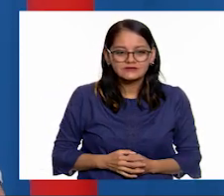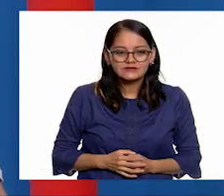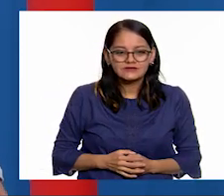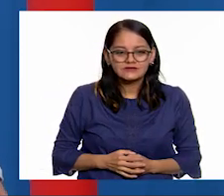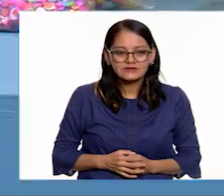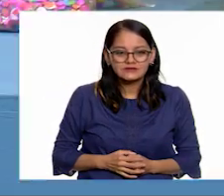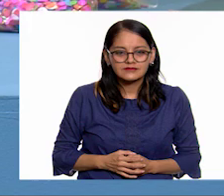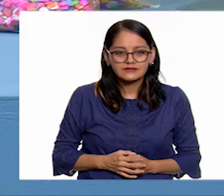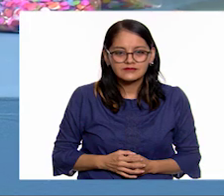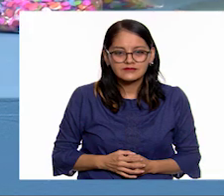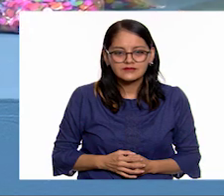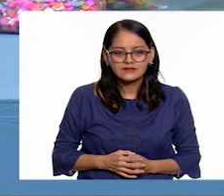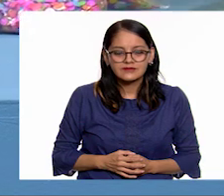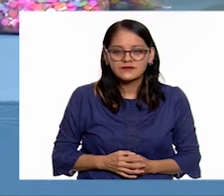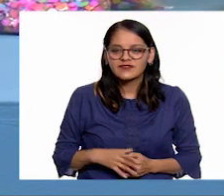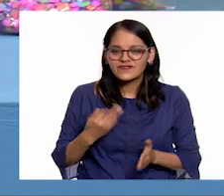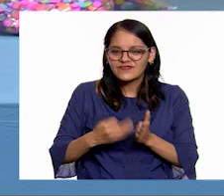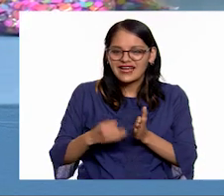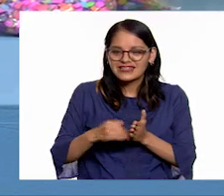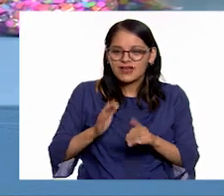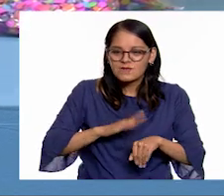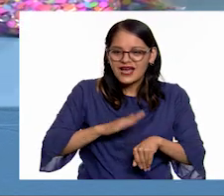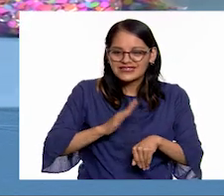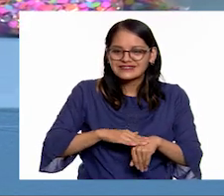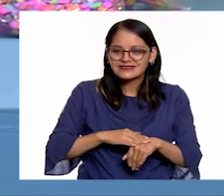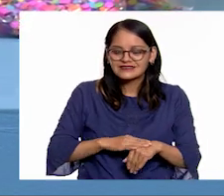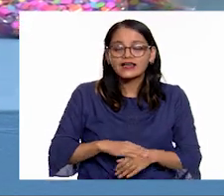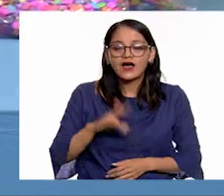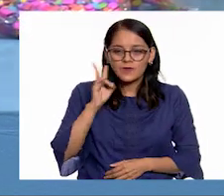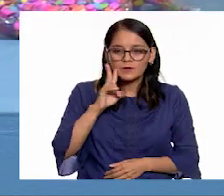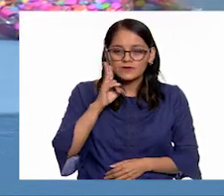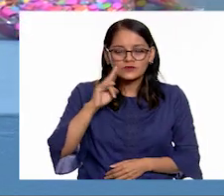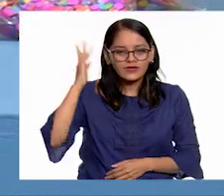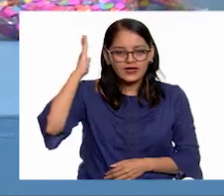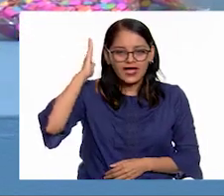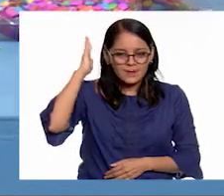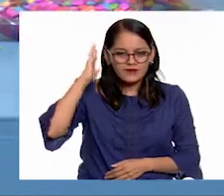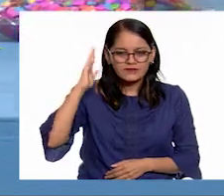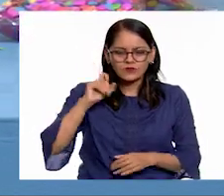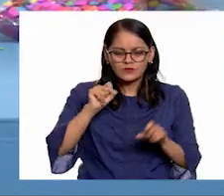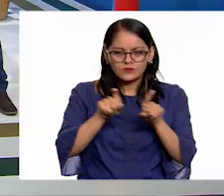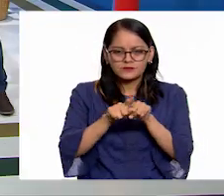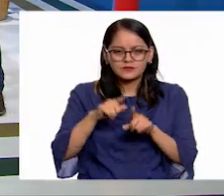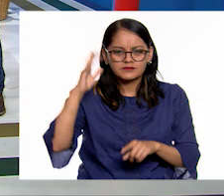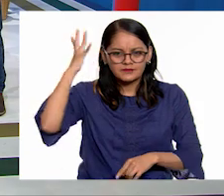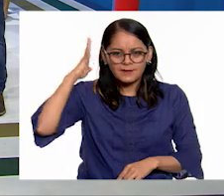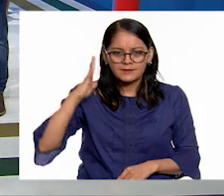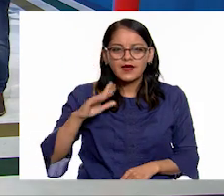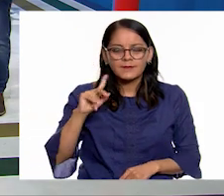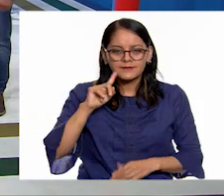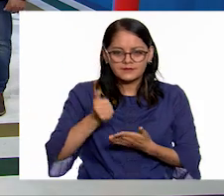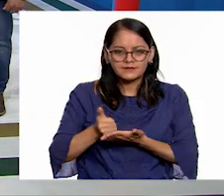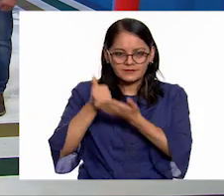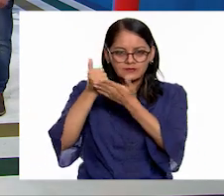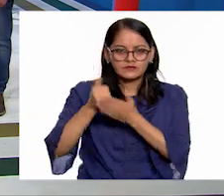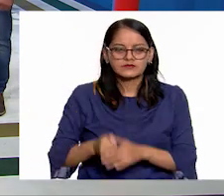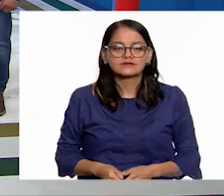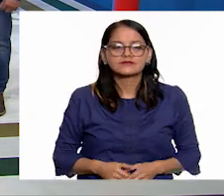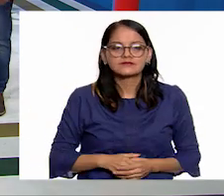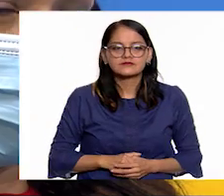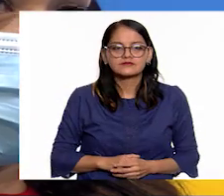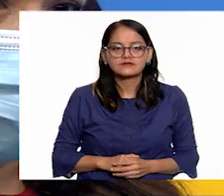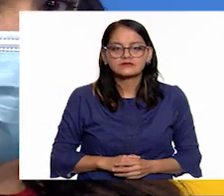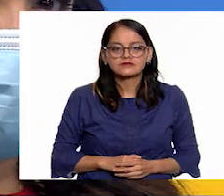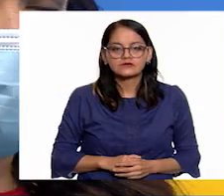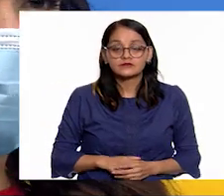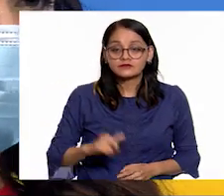mismo. Creo que le faltó más, maestra. A ver, y si probamos con el cabello, si quieres yo te ayudo. Ah, a ver, perfecto, maestra. Usted voy tiene a más hacerlo. cabello que